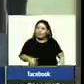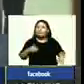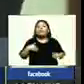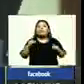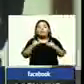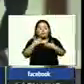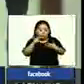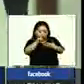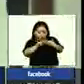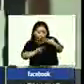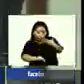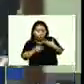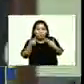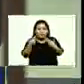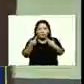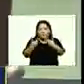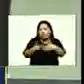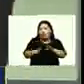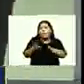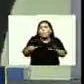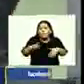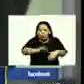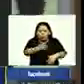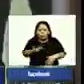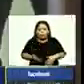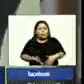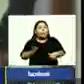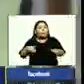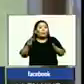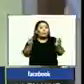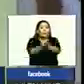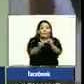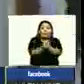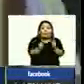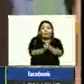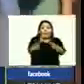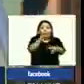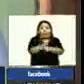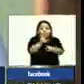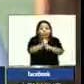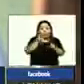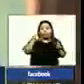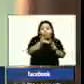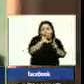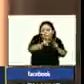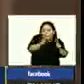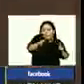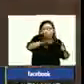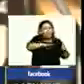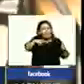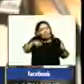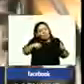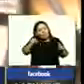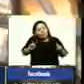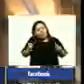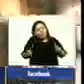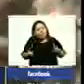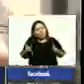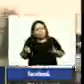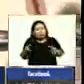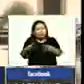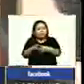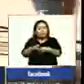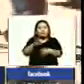la mayoría de embarazos fueron producto de violaciones sexuales perpetradas por personas de la misma familia o cercanos al círculo